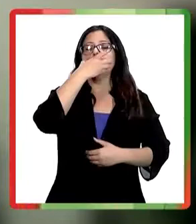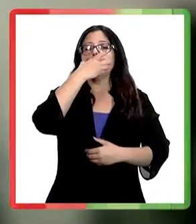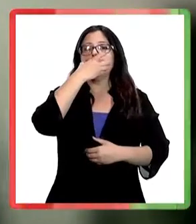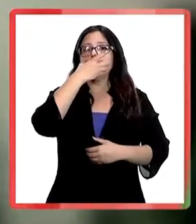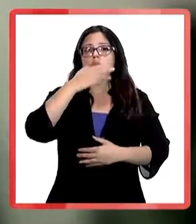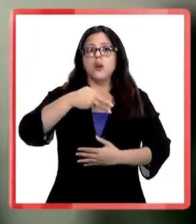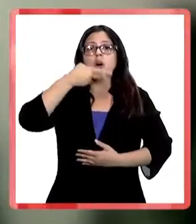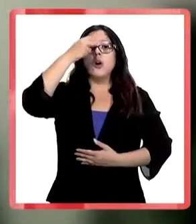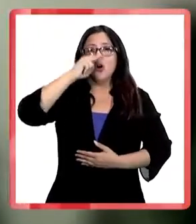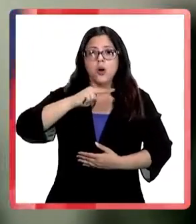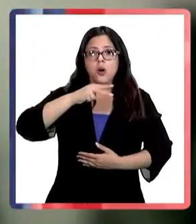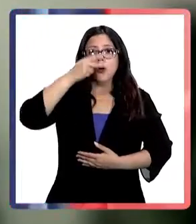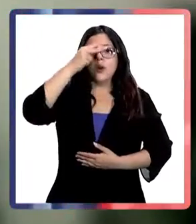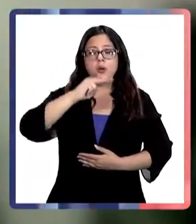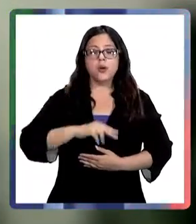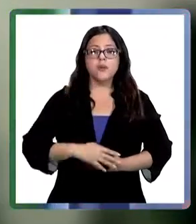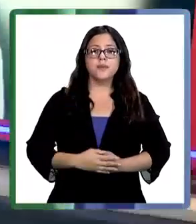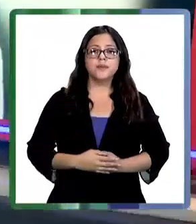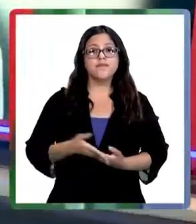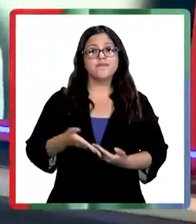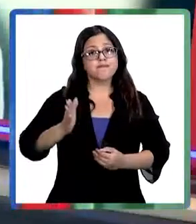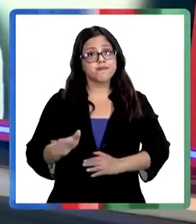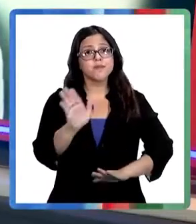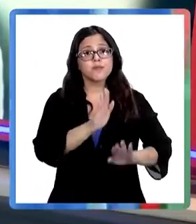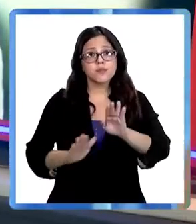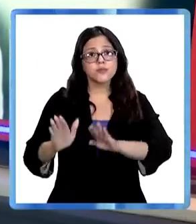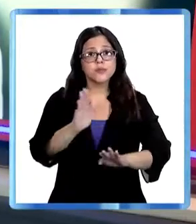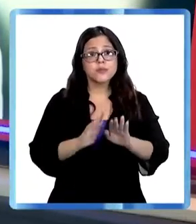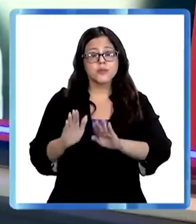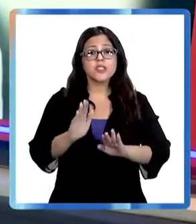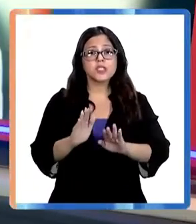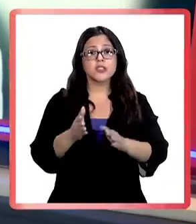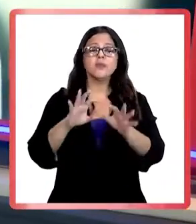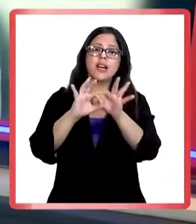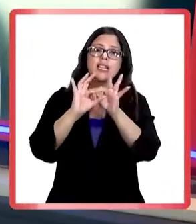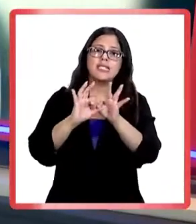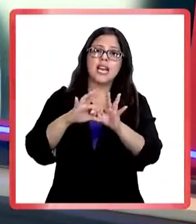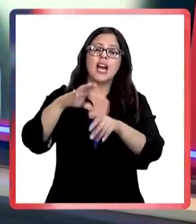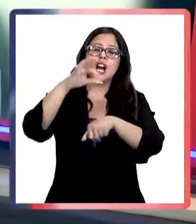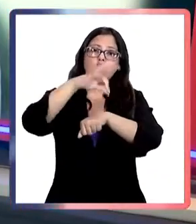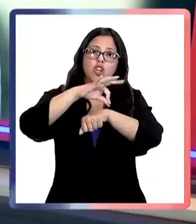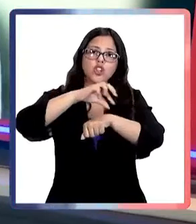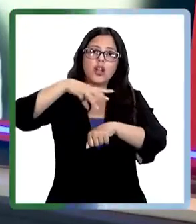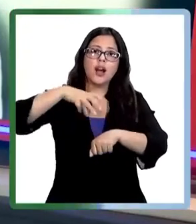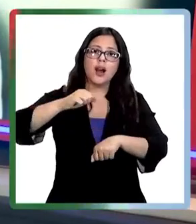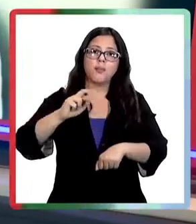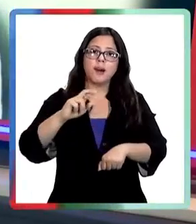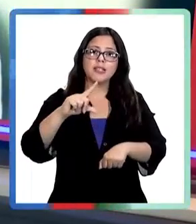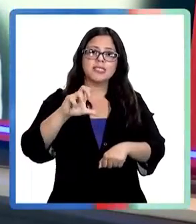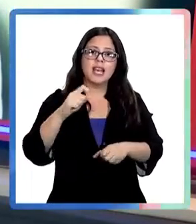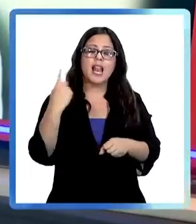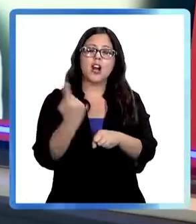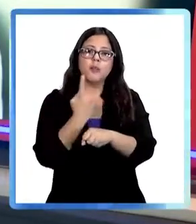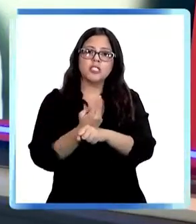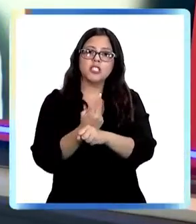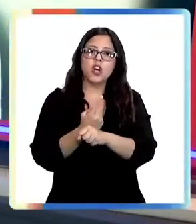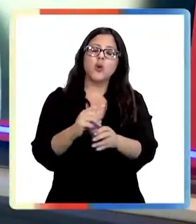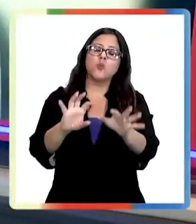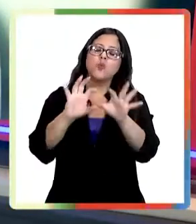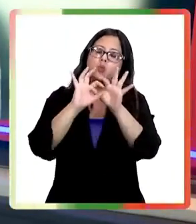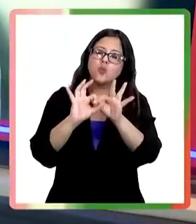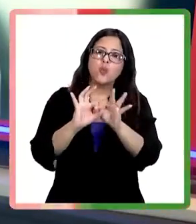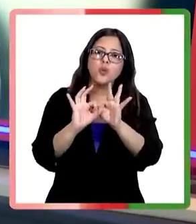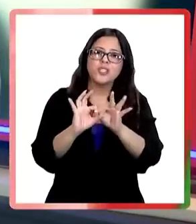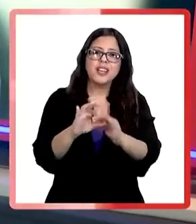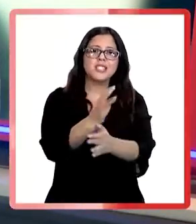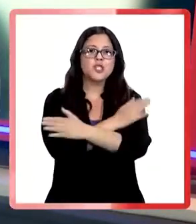con necesidades de broncodilatadores. Seguir cuidándose entonces, a no bajar la guardia, y le quiero agradecer, doctora Marcela Monge, por esta conversación. De todo corazón,